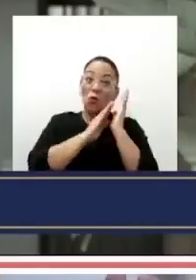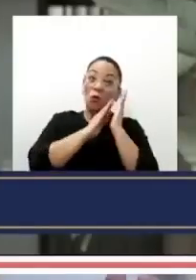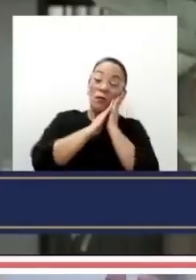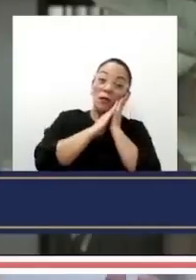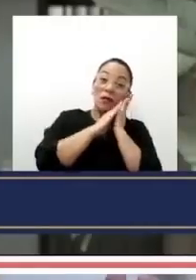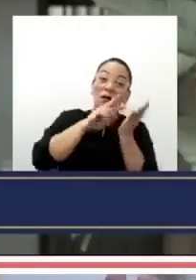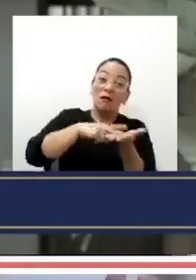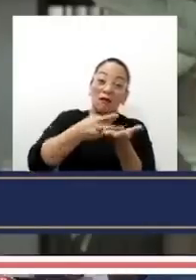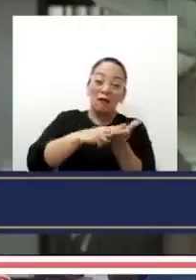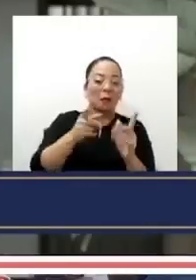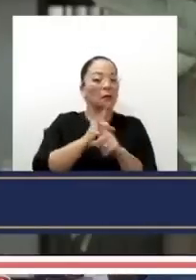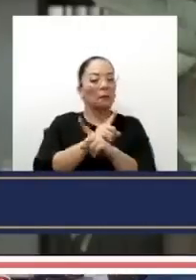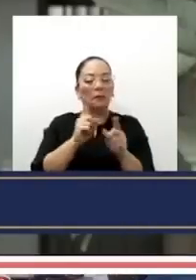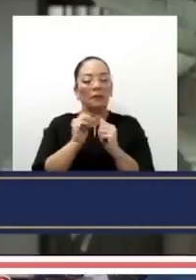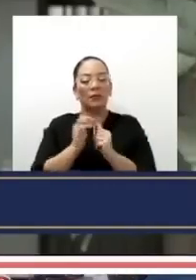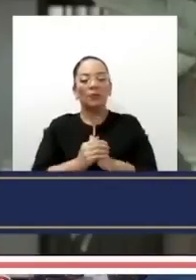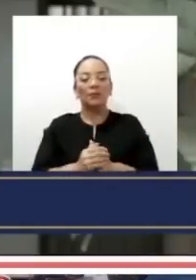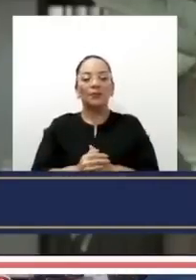denuncias penales.